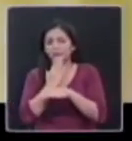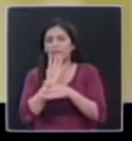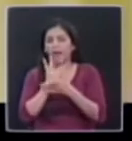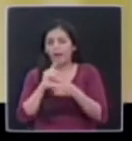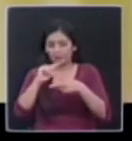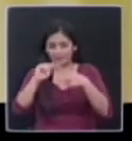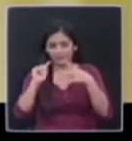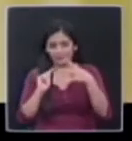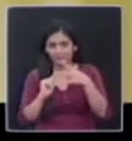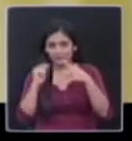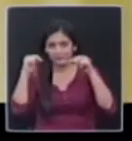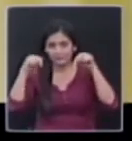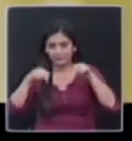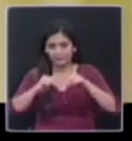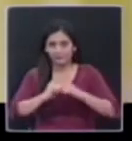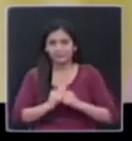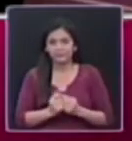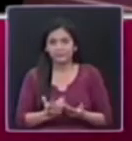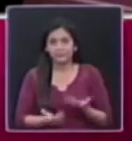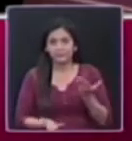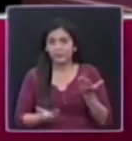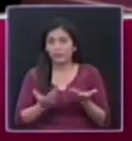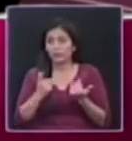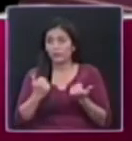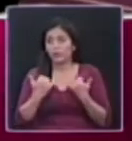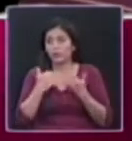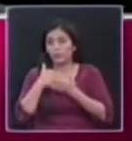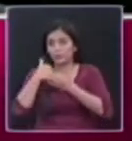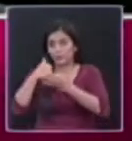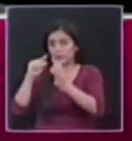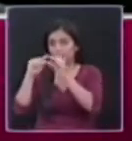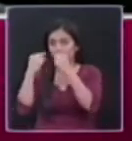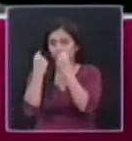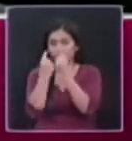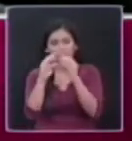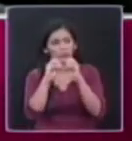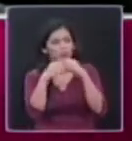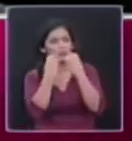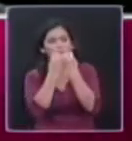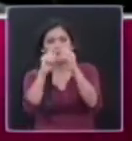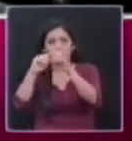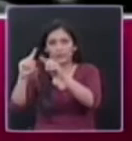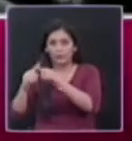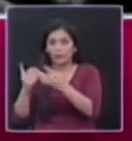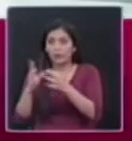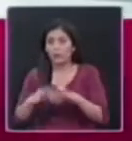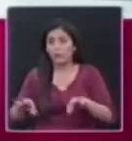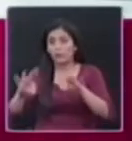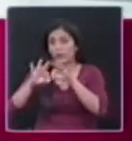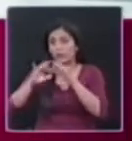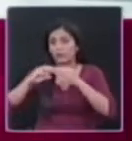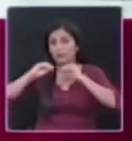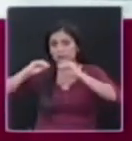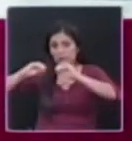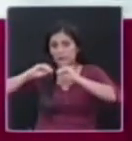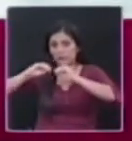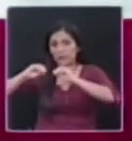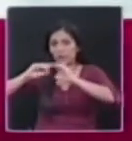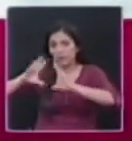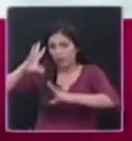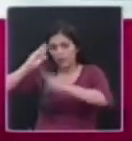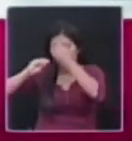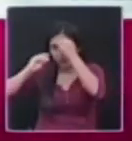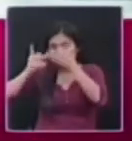puedes tener y poner a disposición de las organizaciones, sino lo importante de alfabetizar digitalmente a las personas que están dentro de